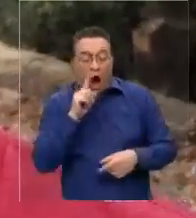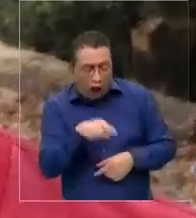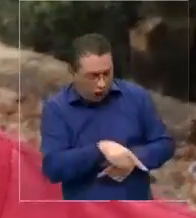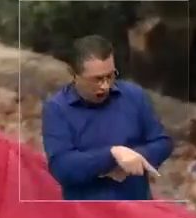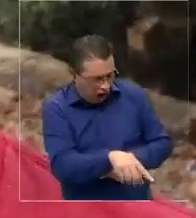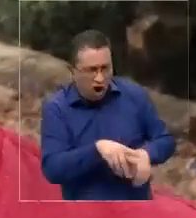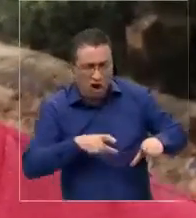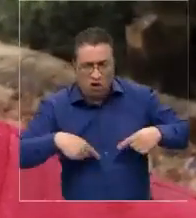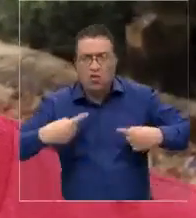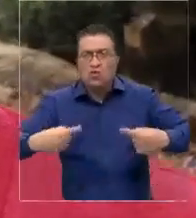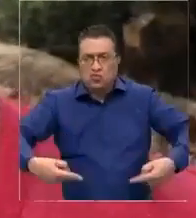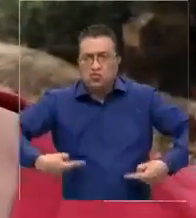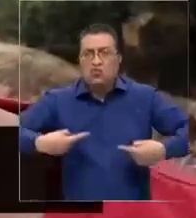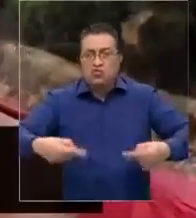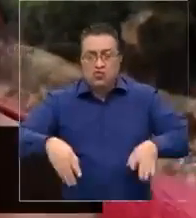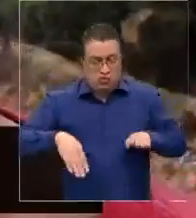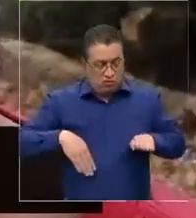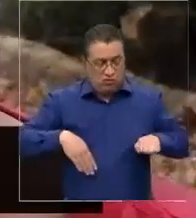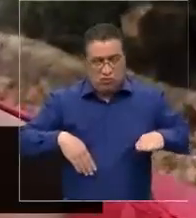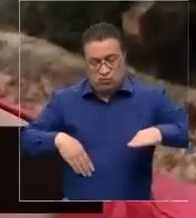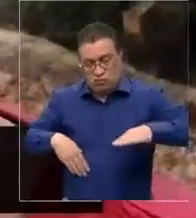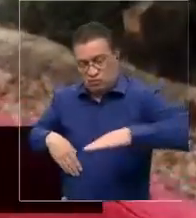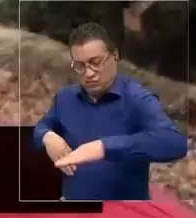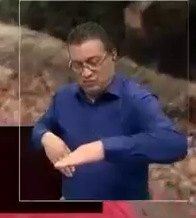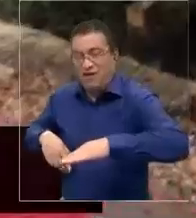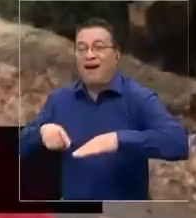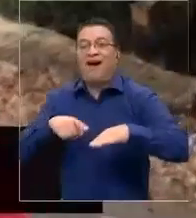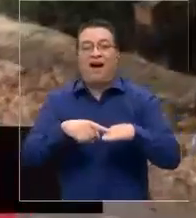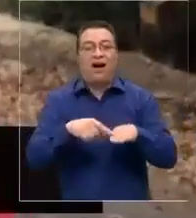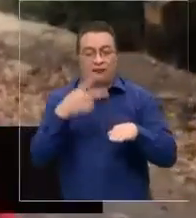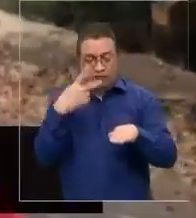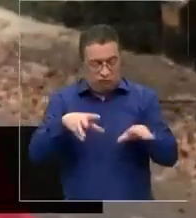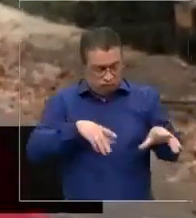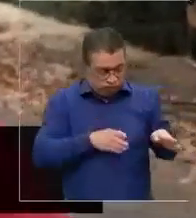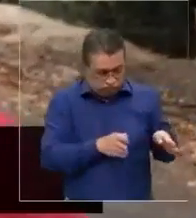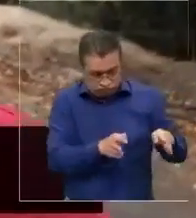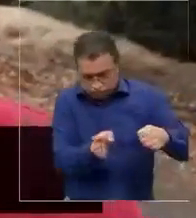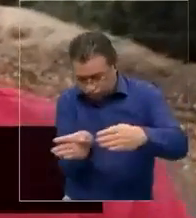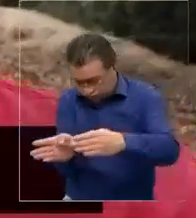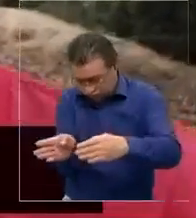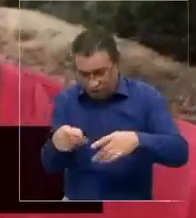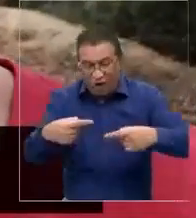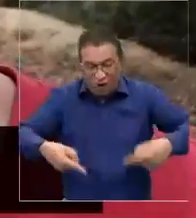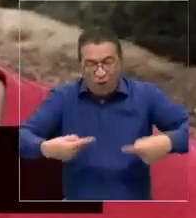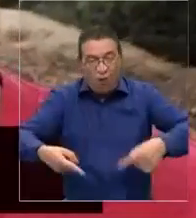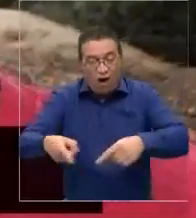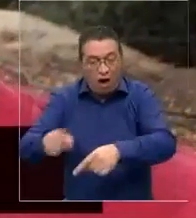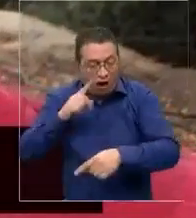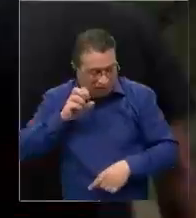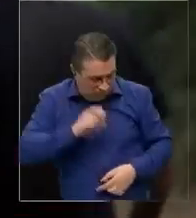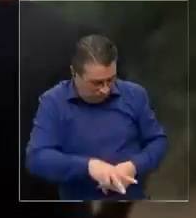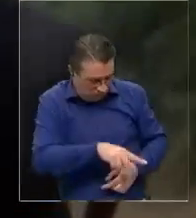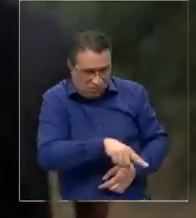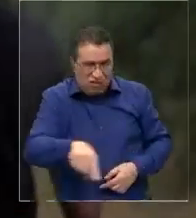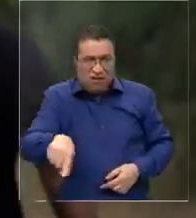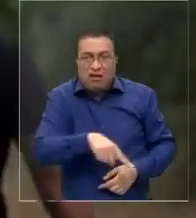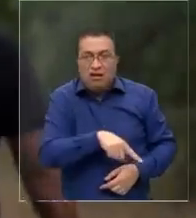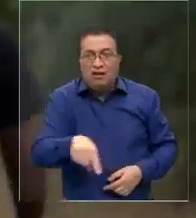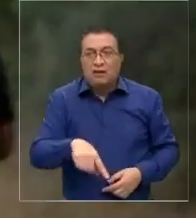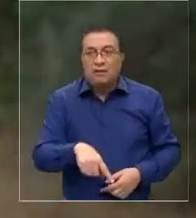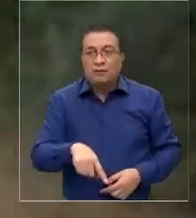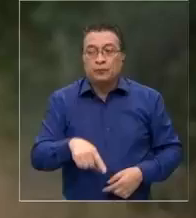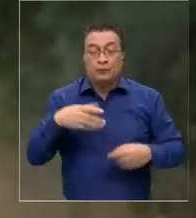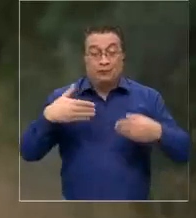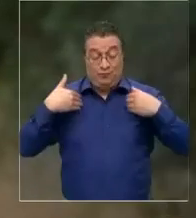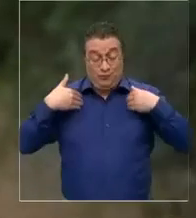huella. ¿Cómo en diagonal? Llegó así y se ganó la orillita, frente a donde estaba la chiquilla amarrada. Mientras